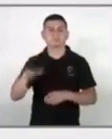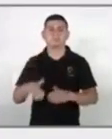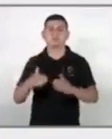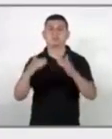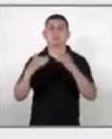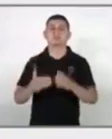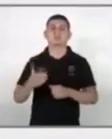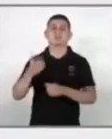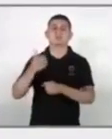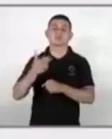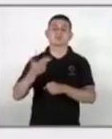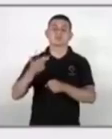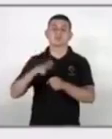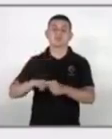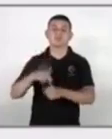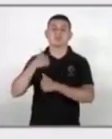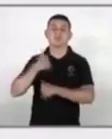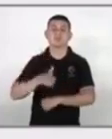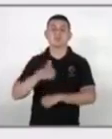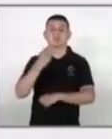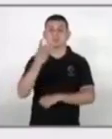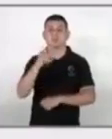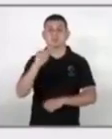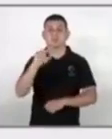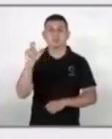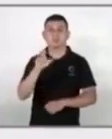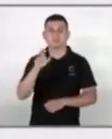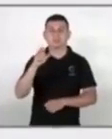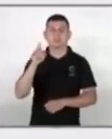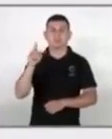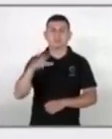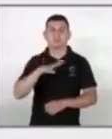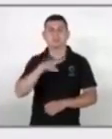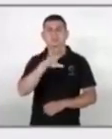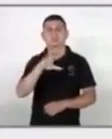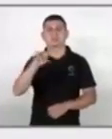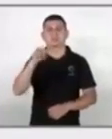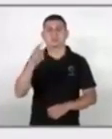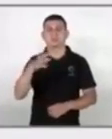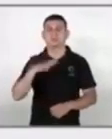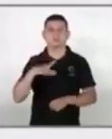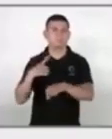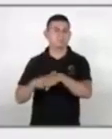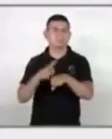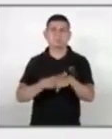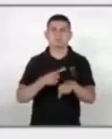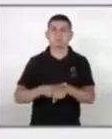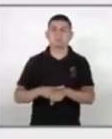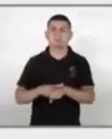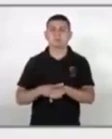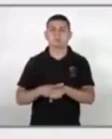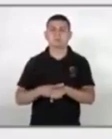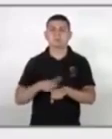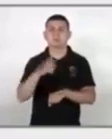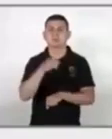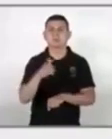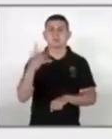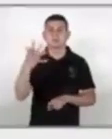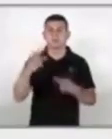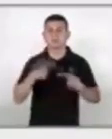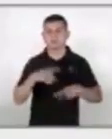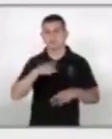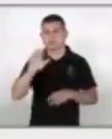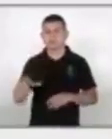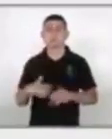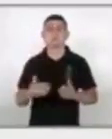la jurisdicción sanitaria número 3, Tuxtepec, 581 casos confirmados con 105